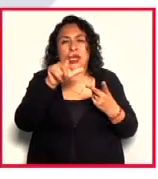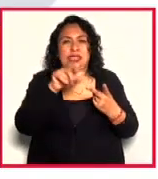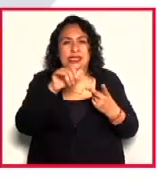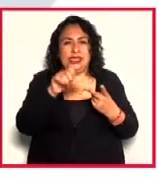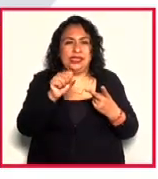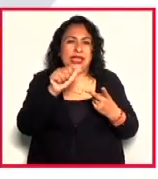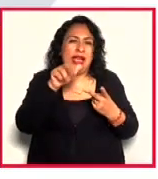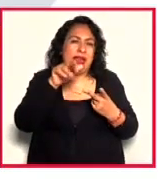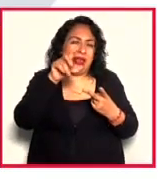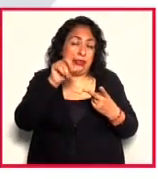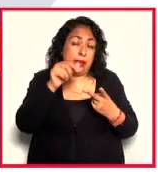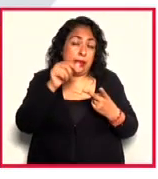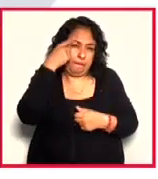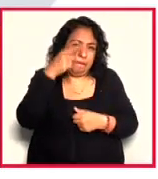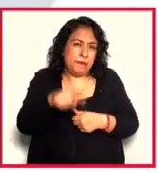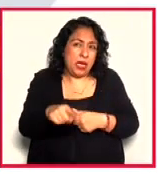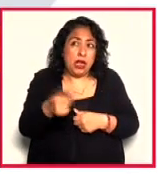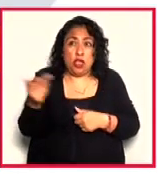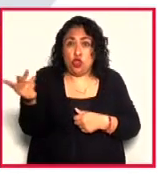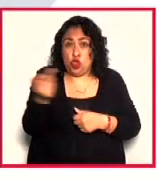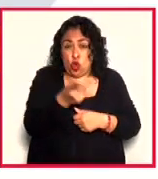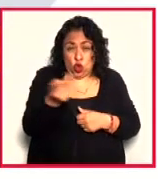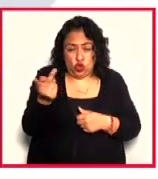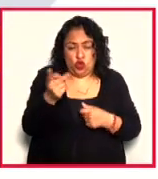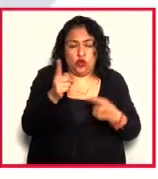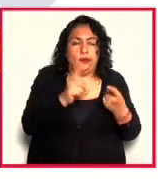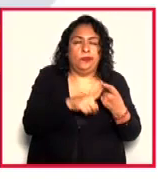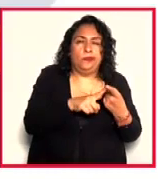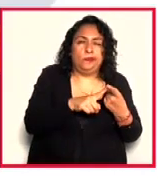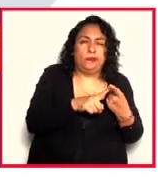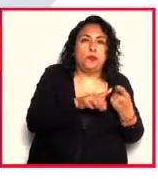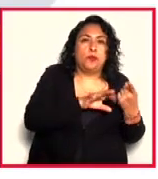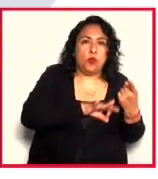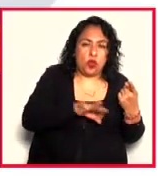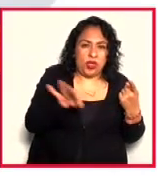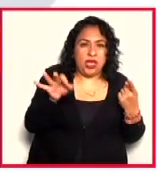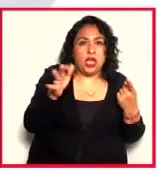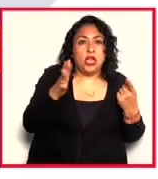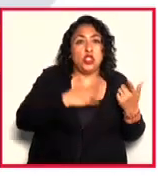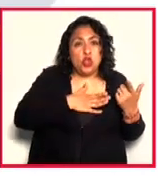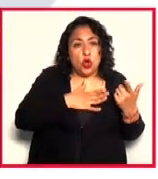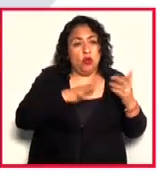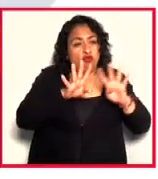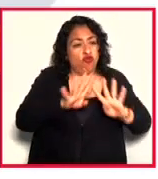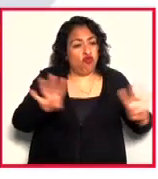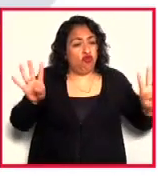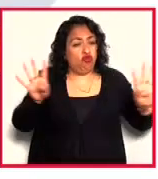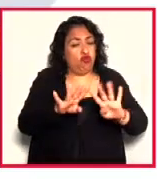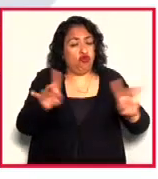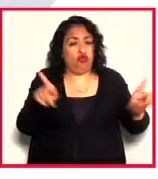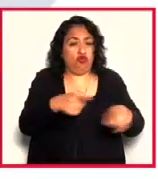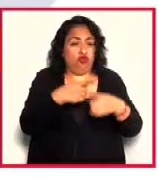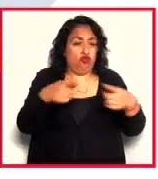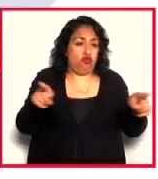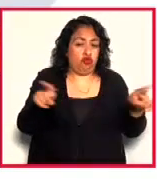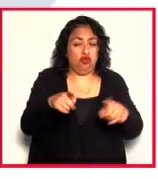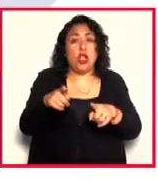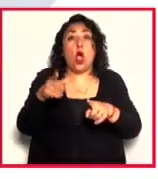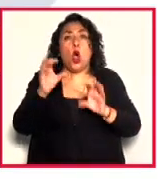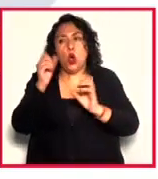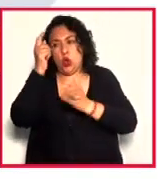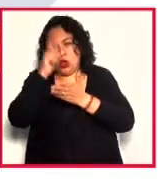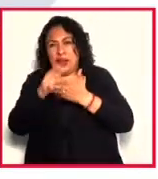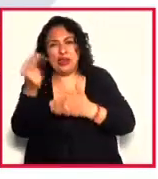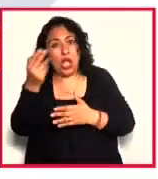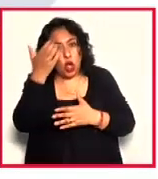Entonces, para ambas cosas, para poder hacer una obra orquestal y poder dirigir una orquesta, tienes que conocer todos los